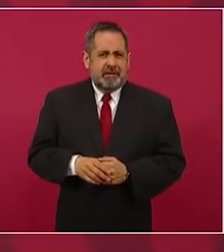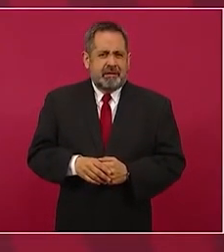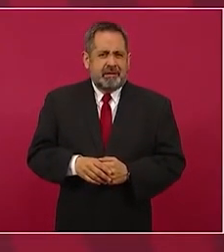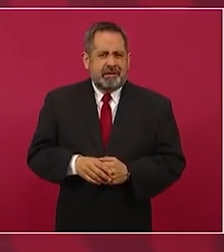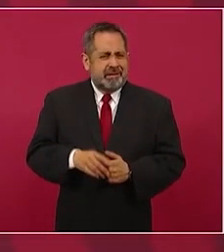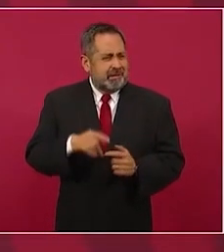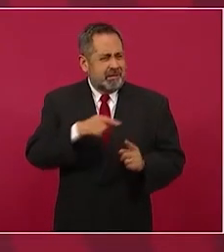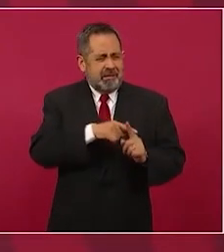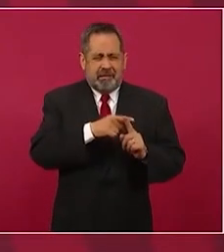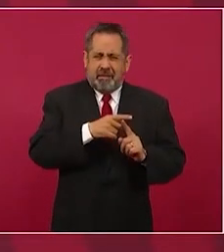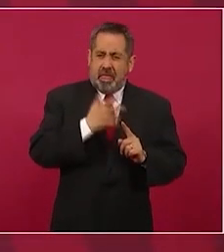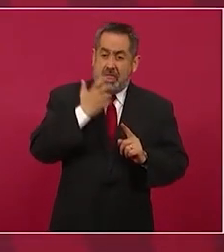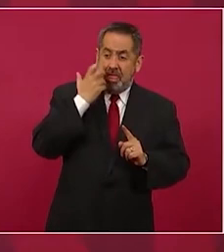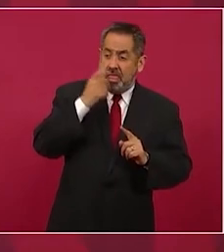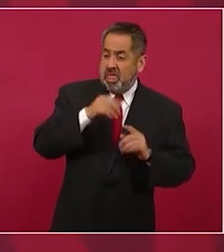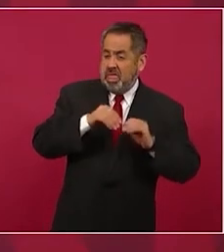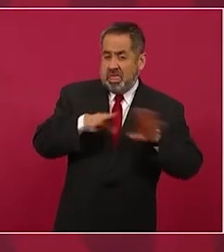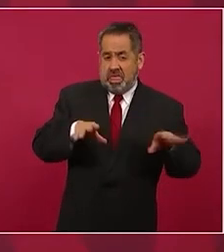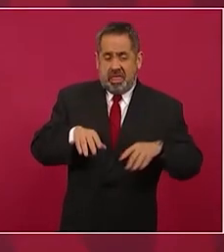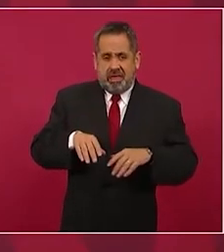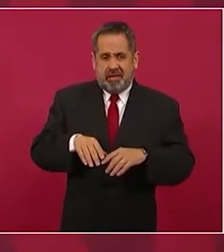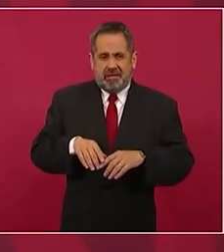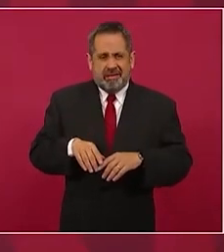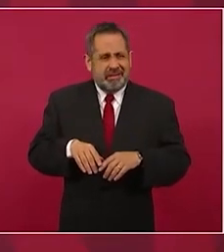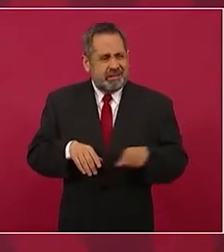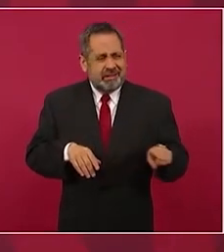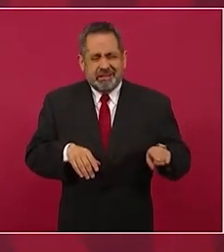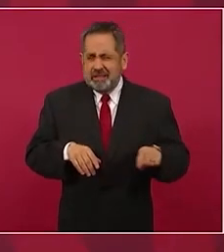foto con una prepotencia, el señor